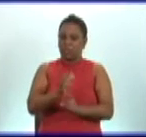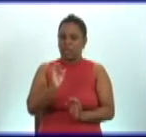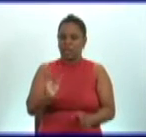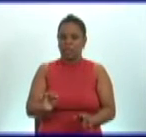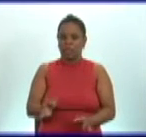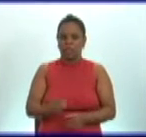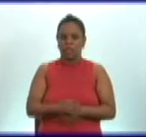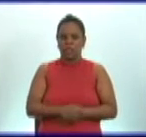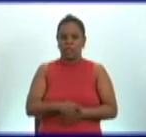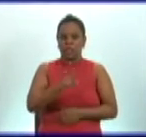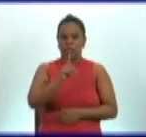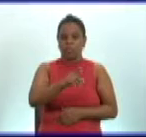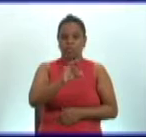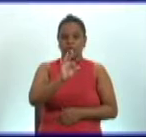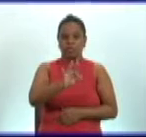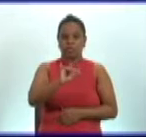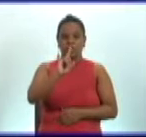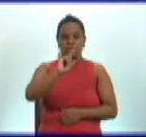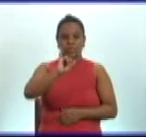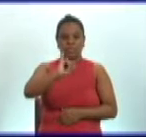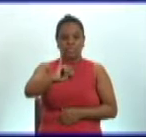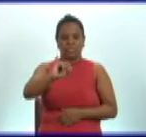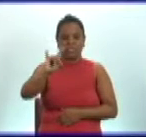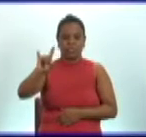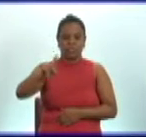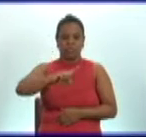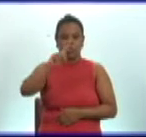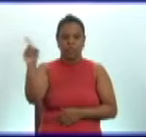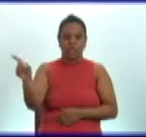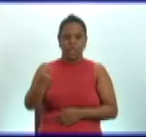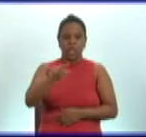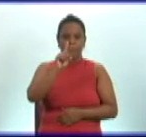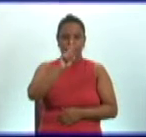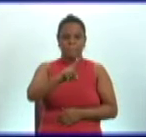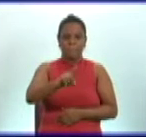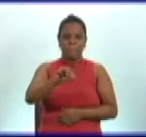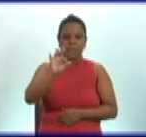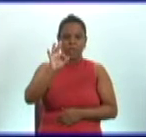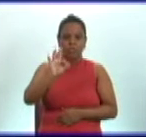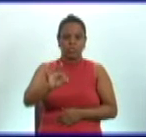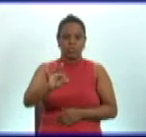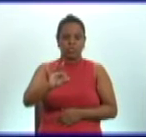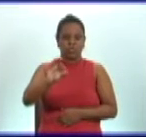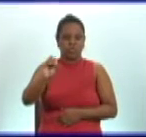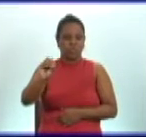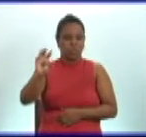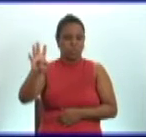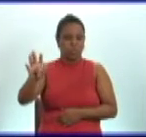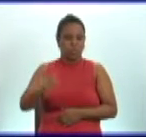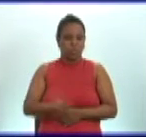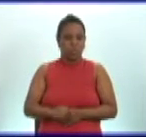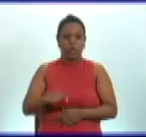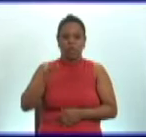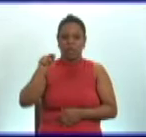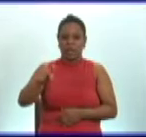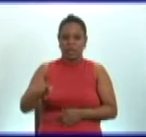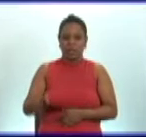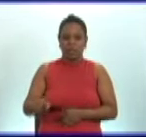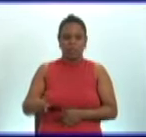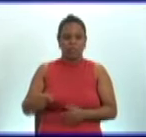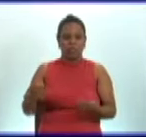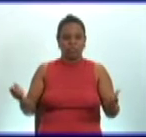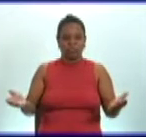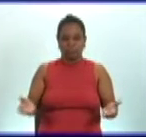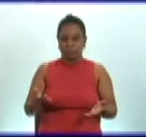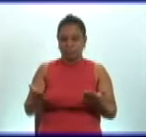1869 a 1874, muchachos, hay un auge considerable de esa represión española contra ese movimiento revolucionario. Y una de las primeras